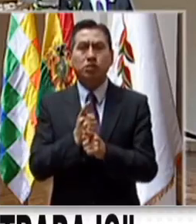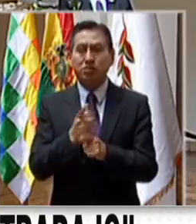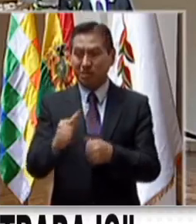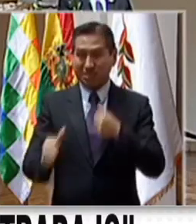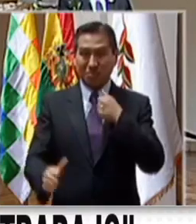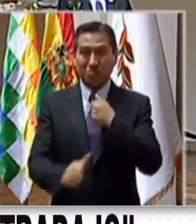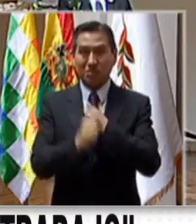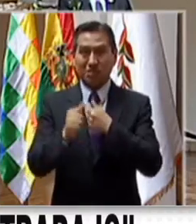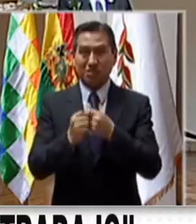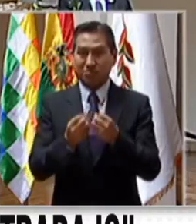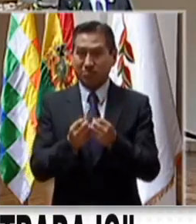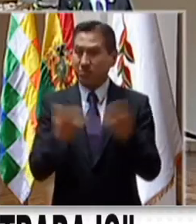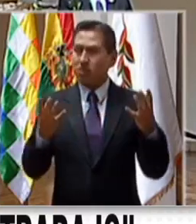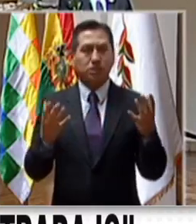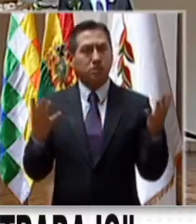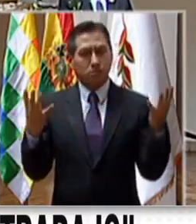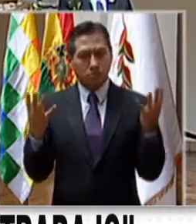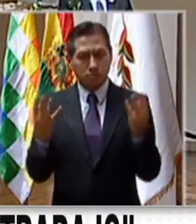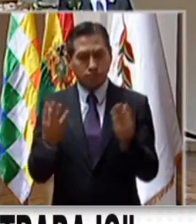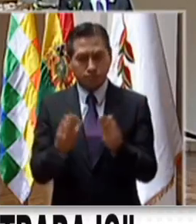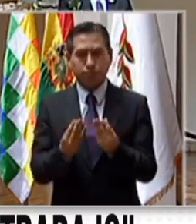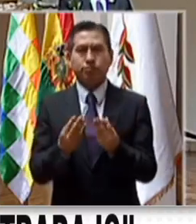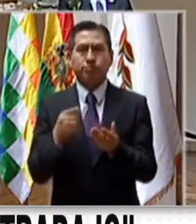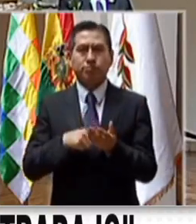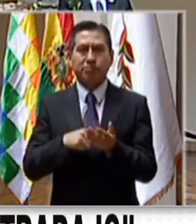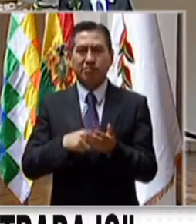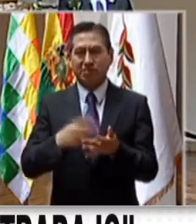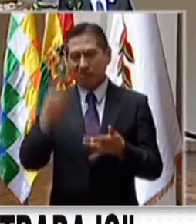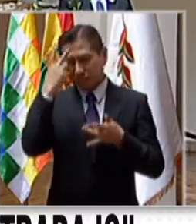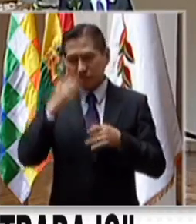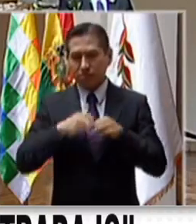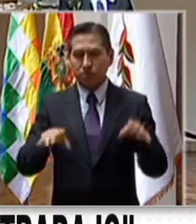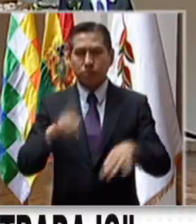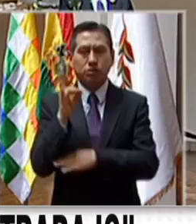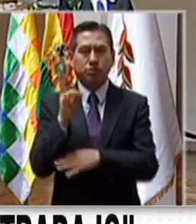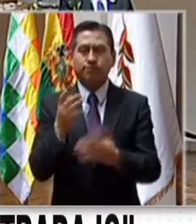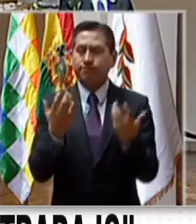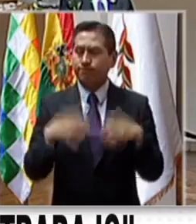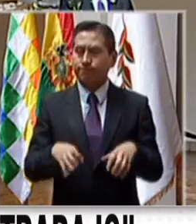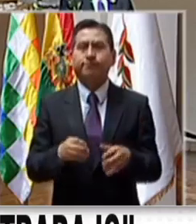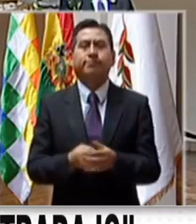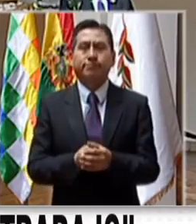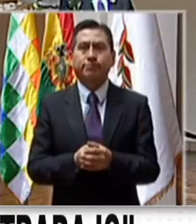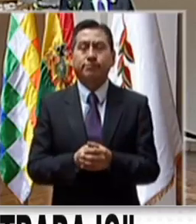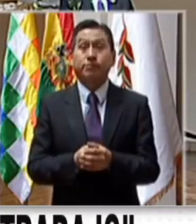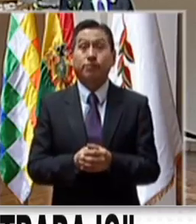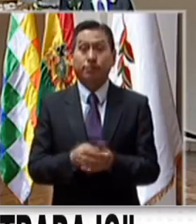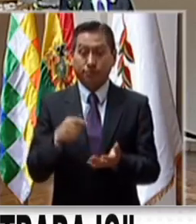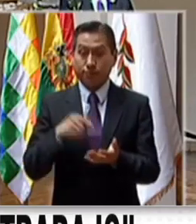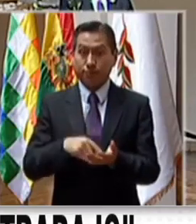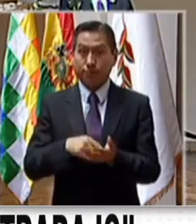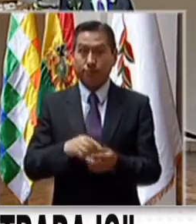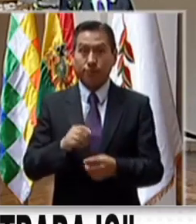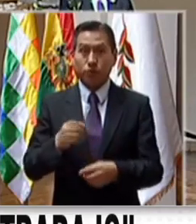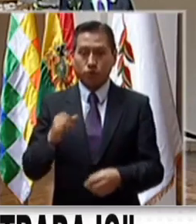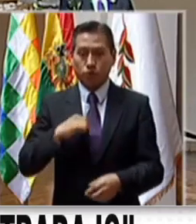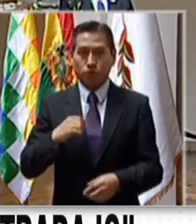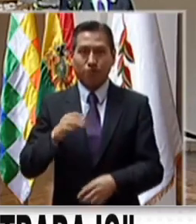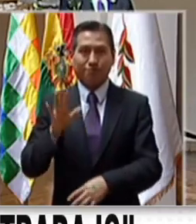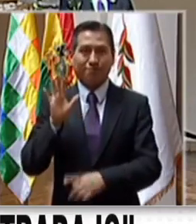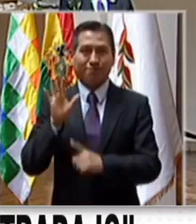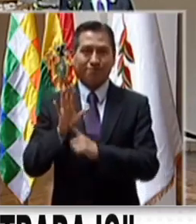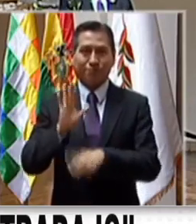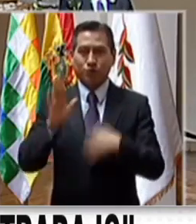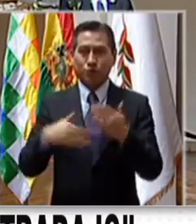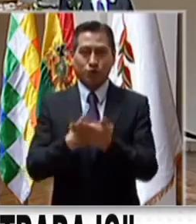una mayor propagación de esta infección en nuestro país. En este mensaje a la nación,